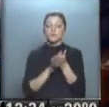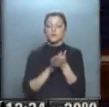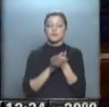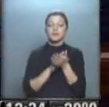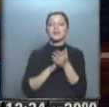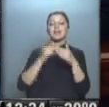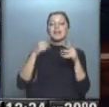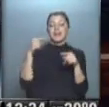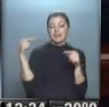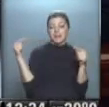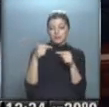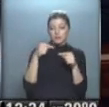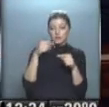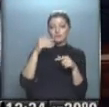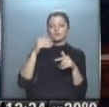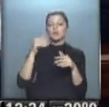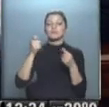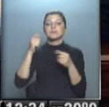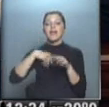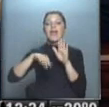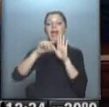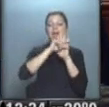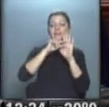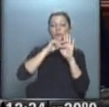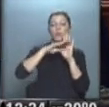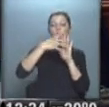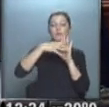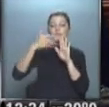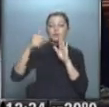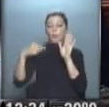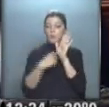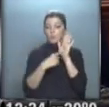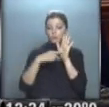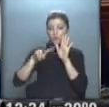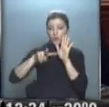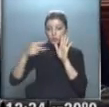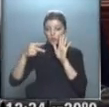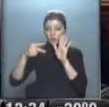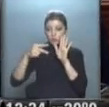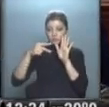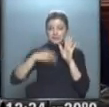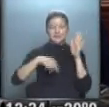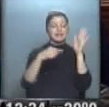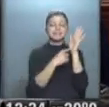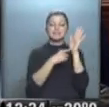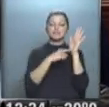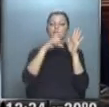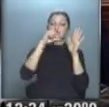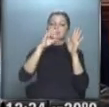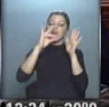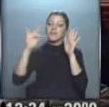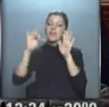cruzada prevista en el artículo 45... punto 2, orden local, incisos C y D de la